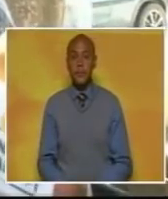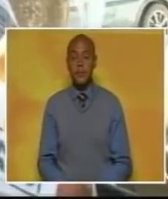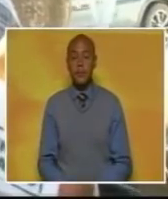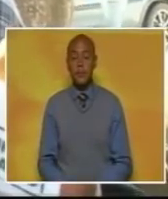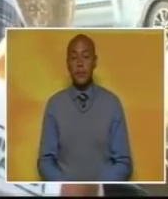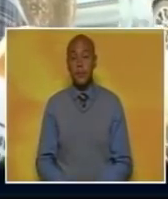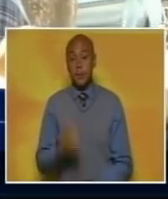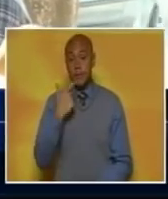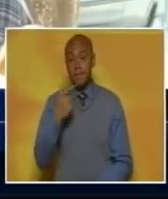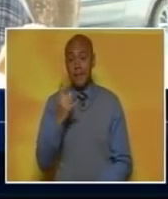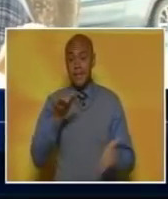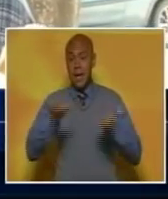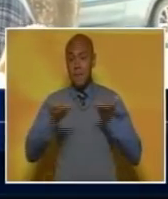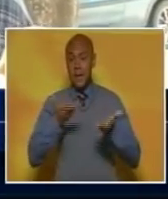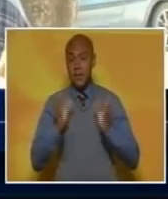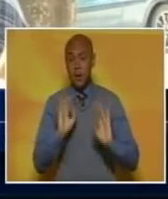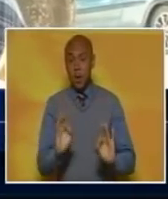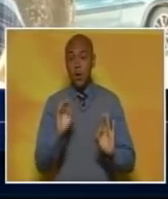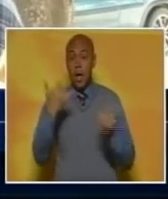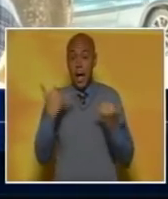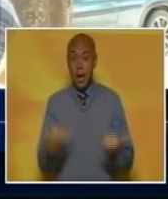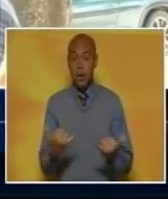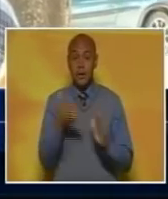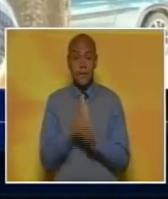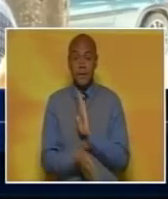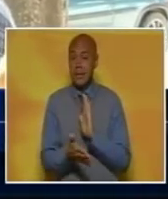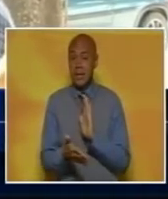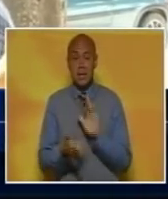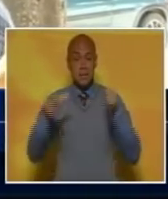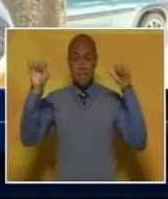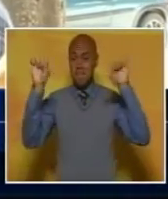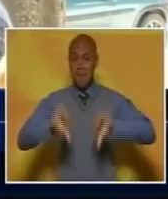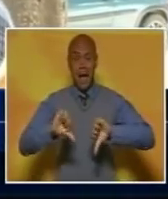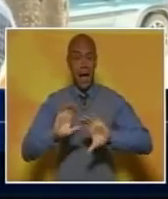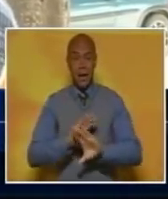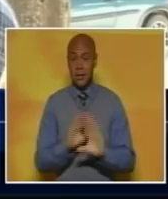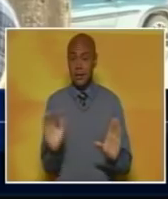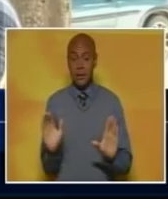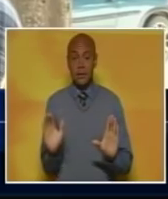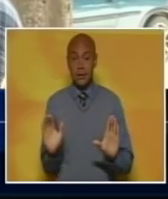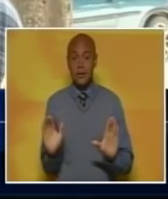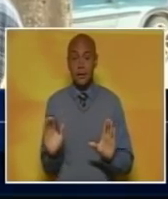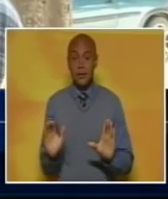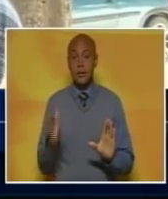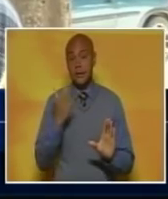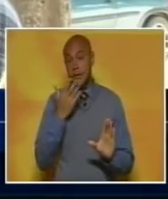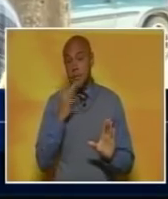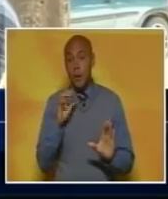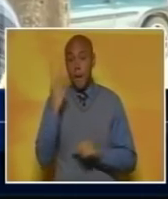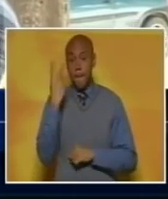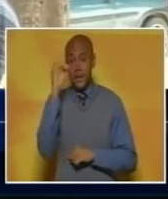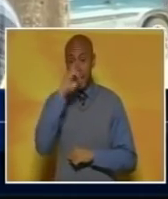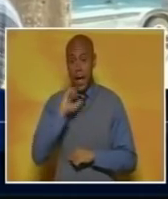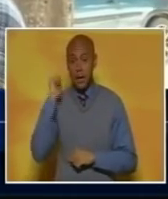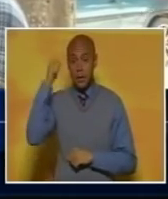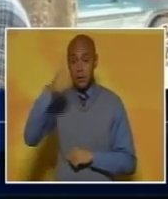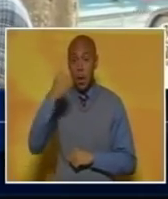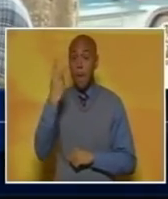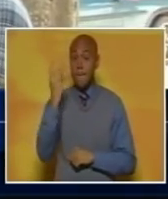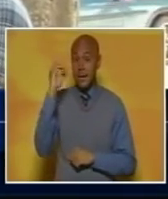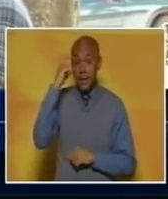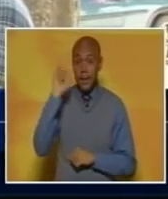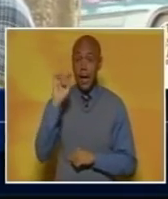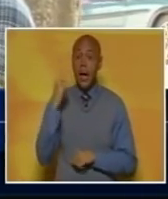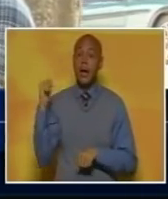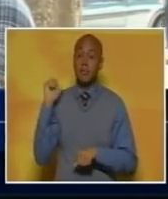Los servicios públicos en la actualidad están funcionando demasiado mal. Tenemos ya 20 años 20 días sin